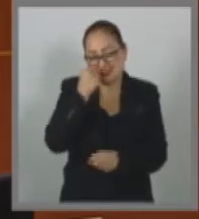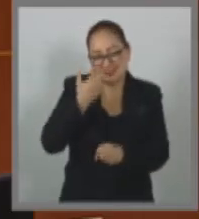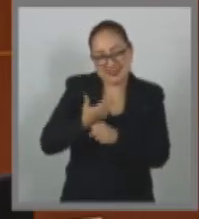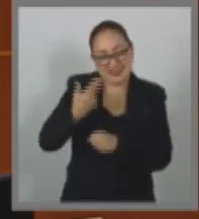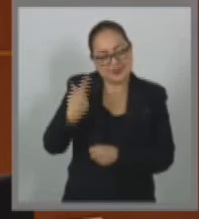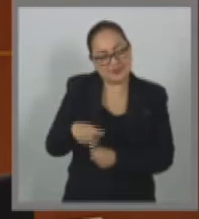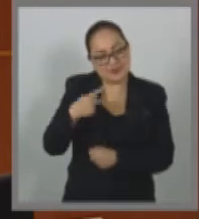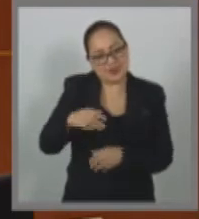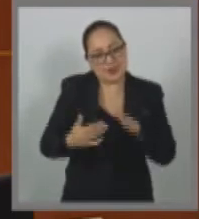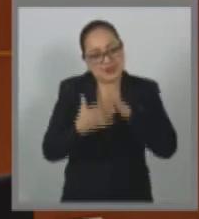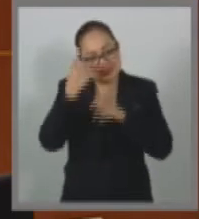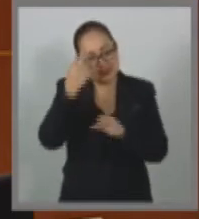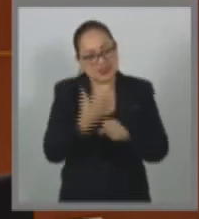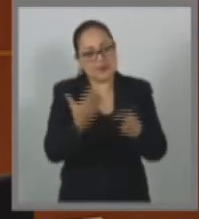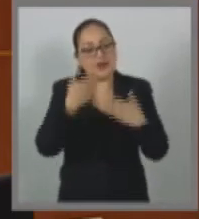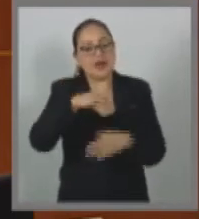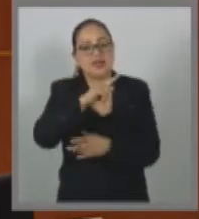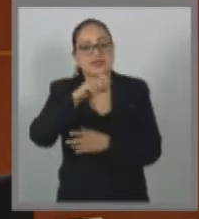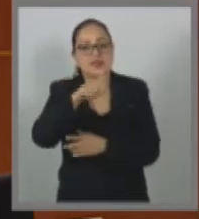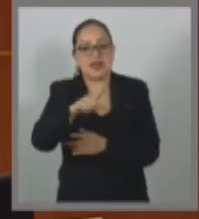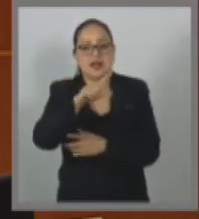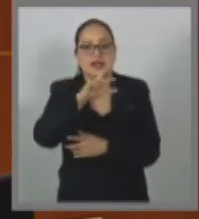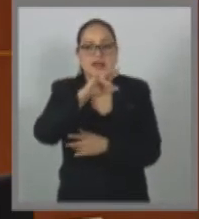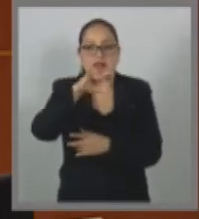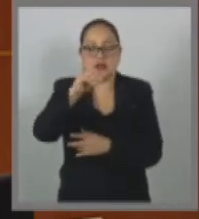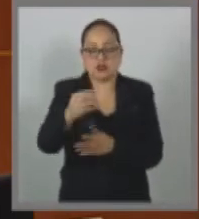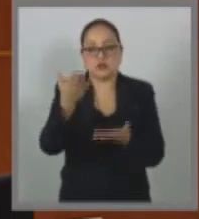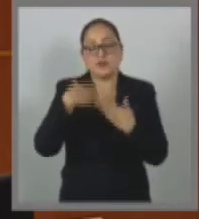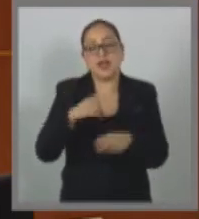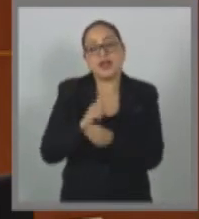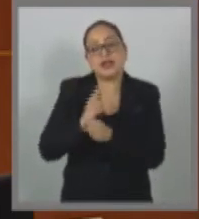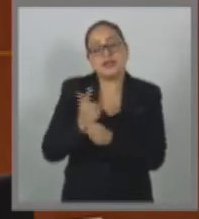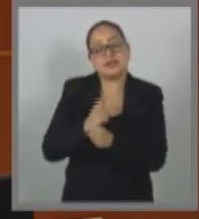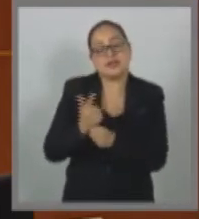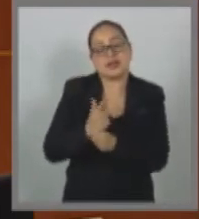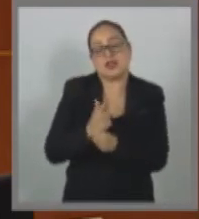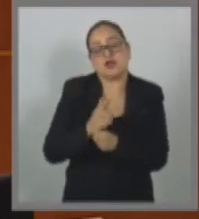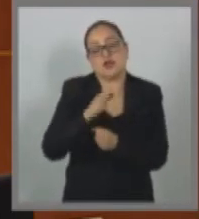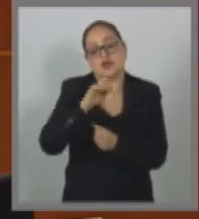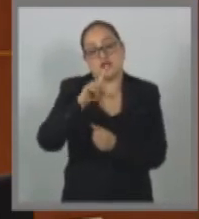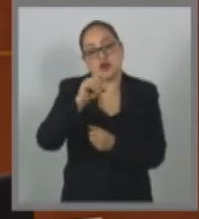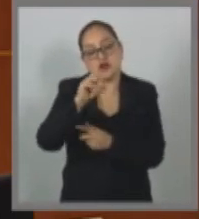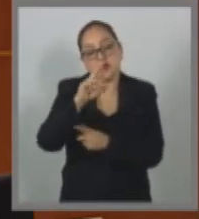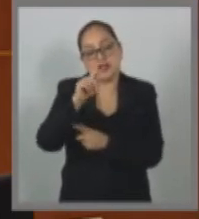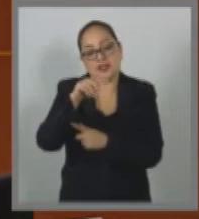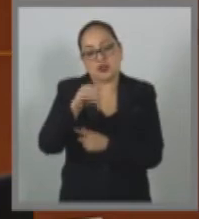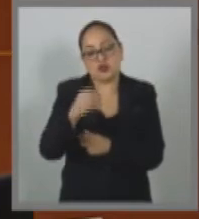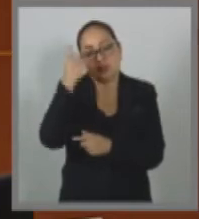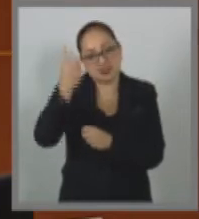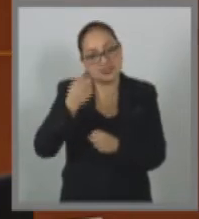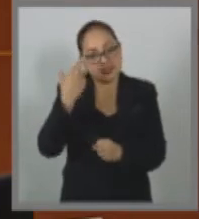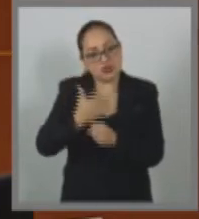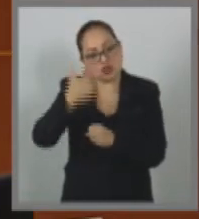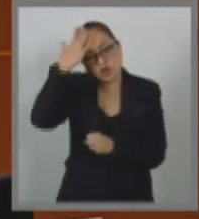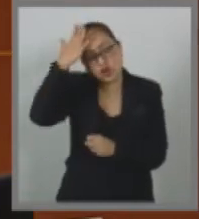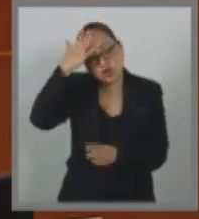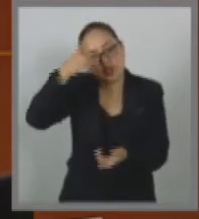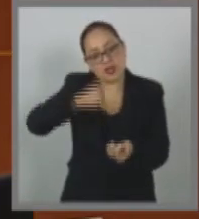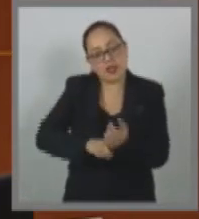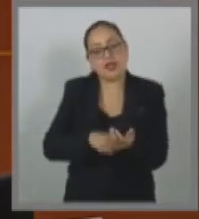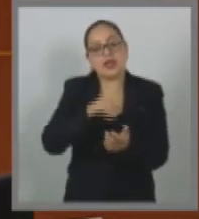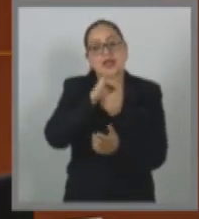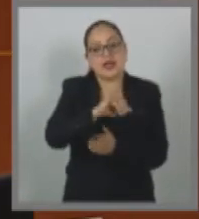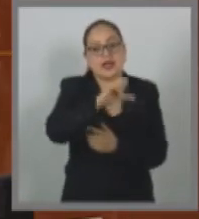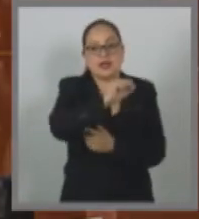Ríos de la Mora, secretaria de la Mesa. Licenciado Florentino Castro, director general del Instituto de Seguridad y